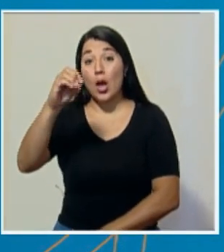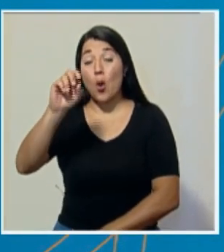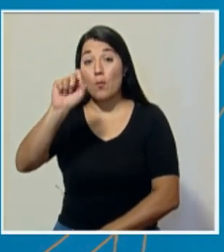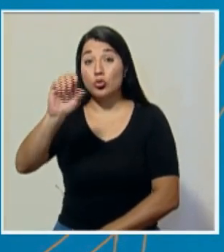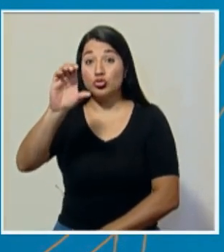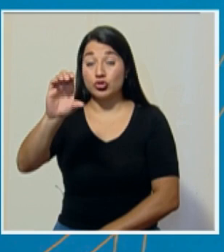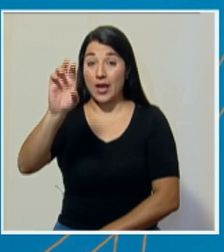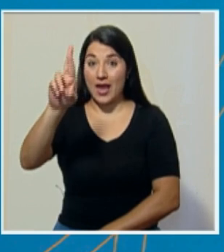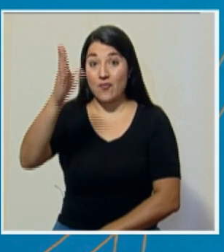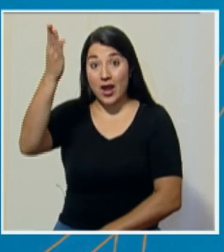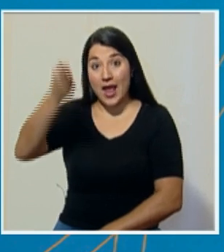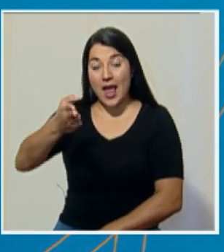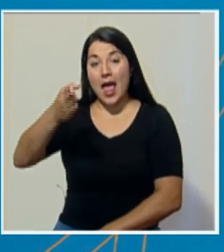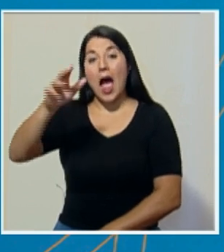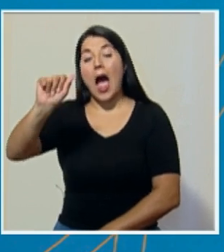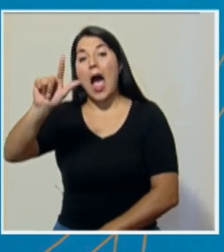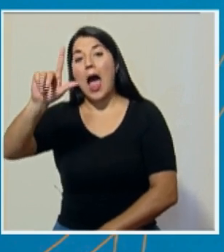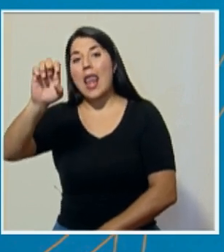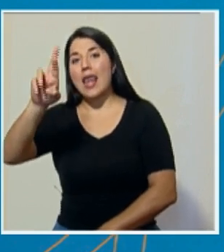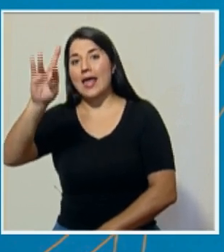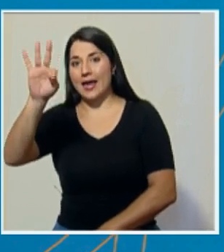presidencia.go.cr /alertas. Repito,